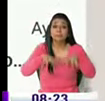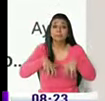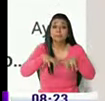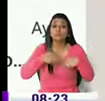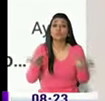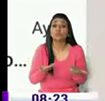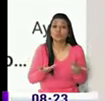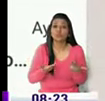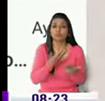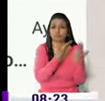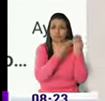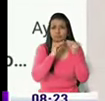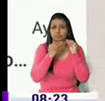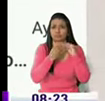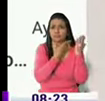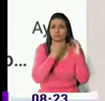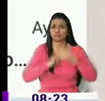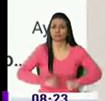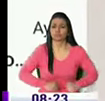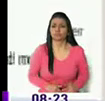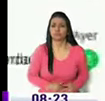está,